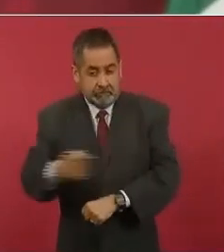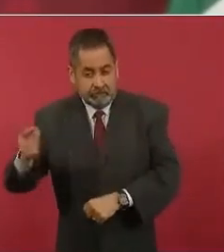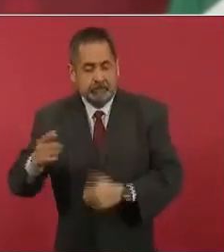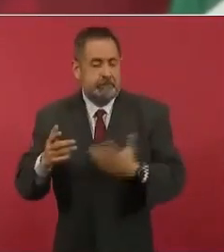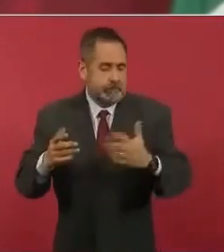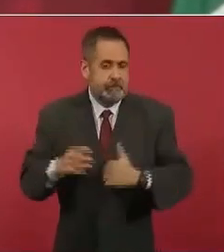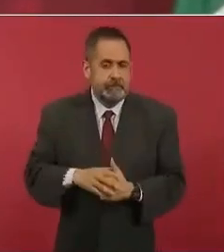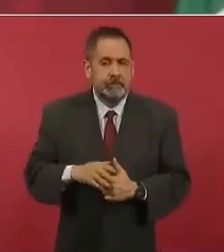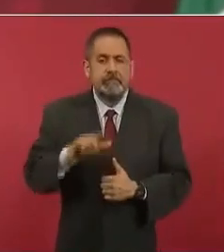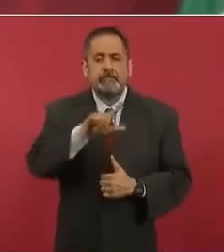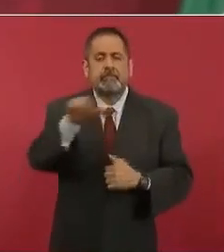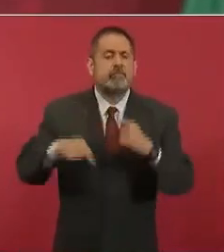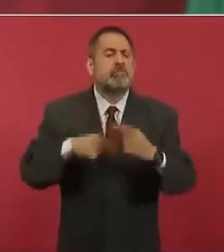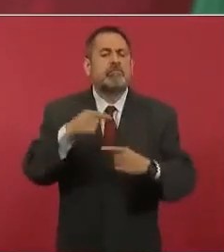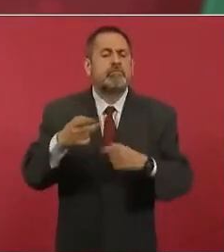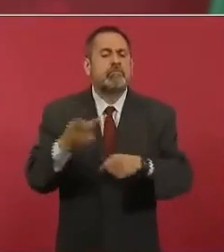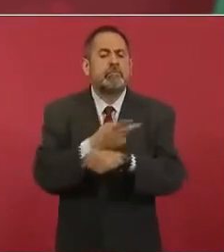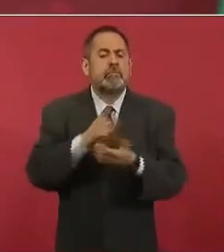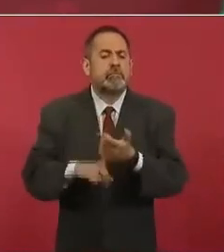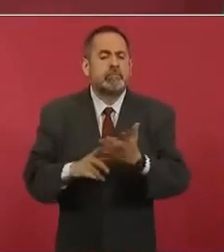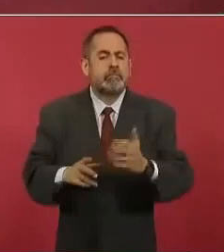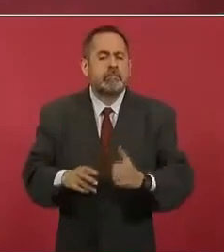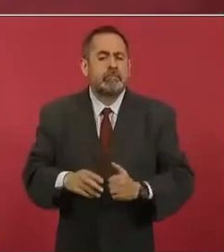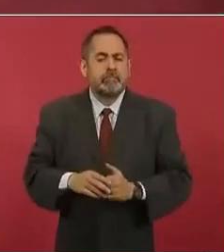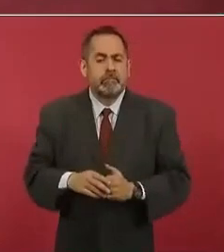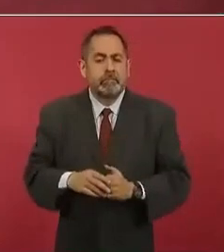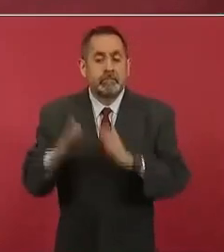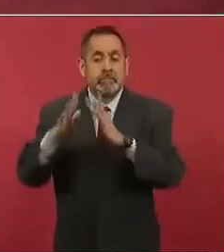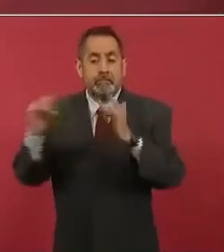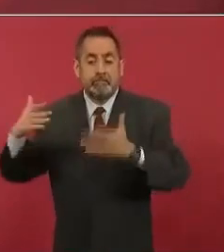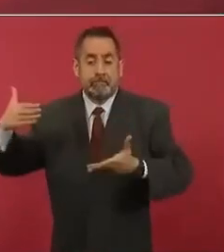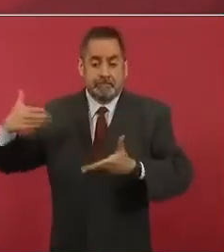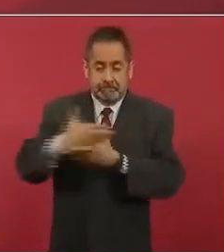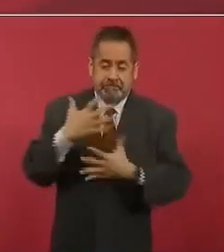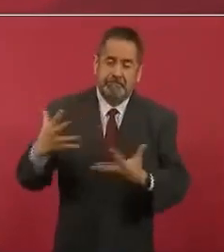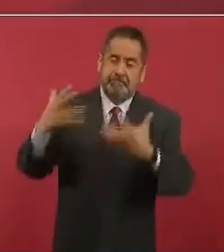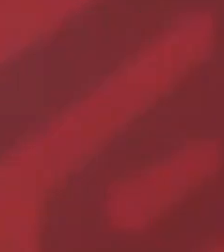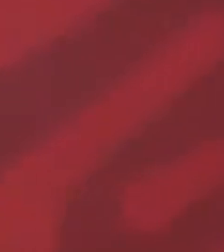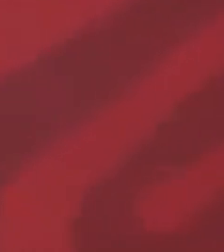Luego nos invadió Francia